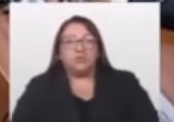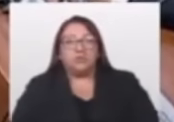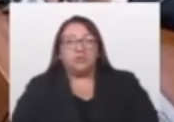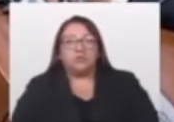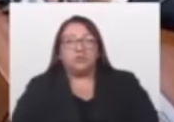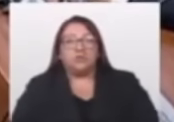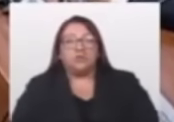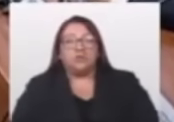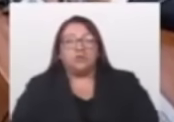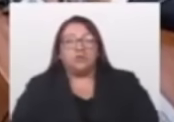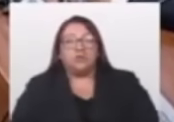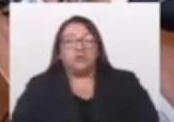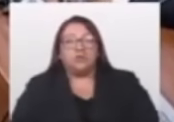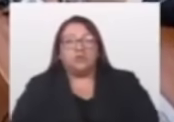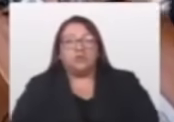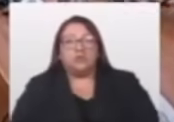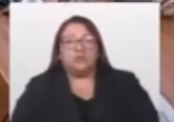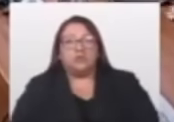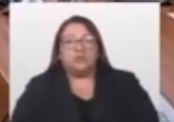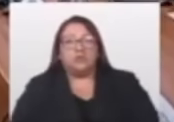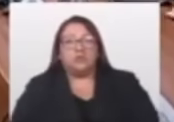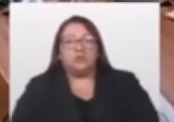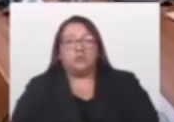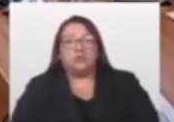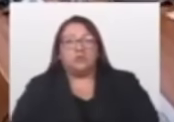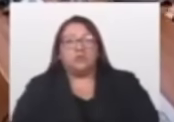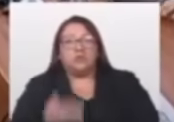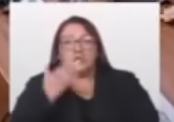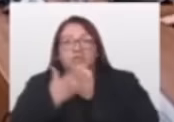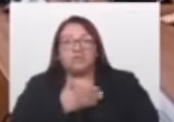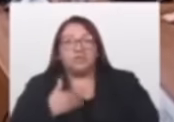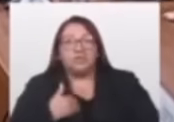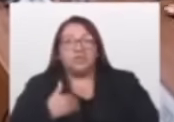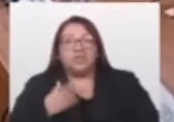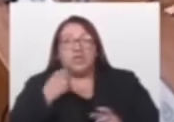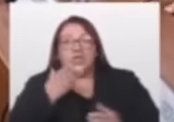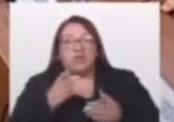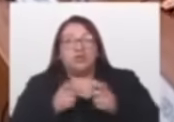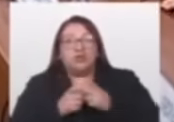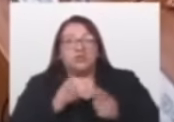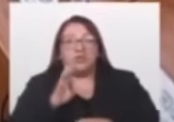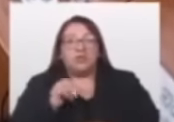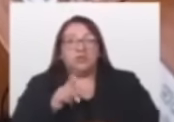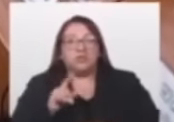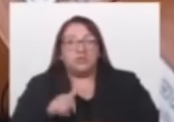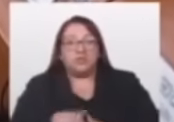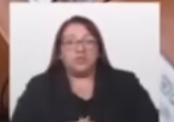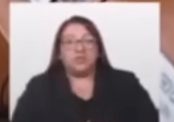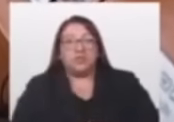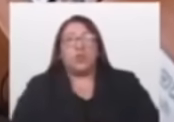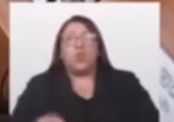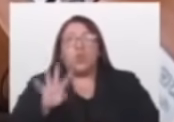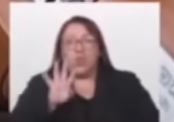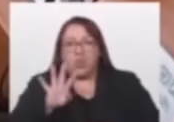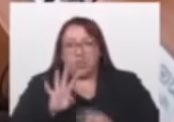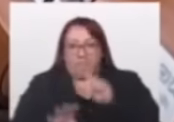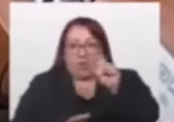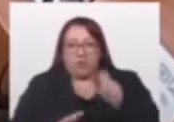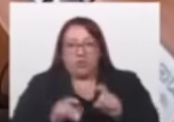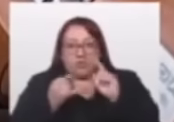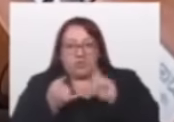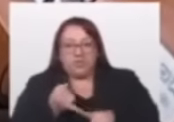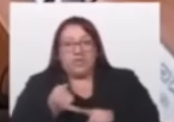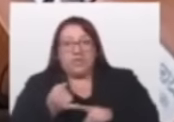Paredes. Adelante, congresista. Gracias, presidente, y gracias a la colega Bazán por su generosidad. Cuatro preguntas, señor presidente.